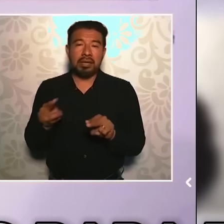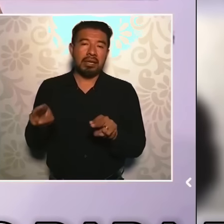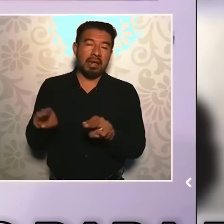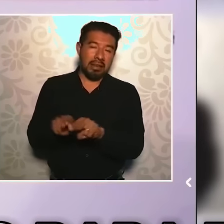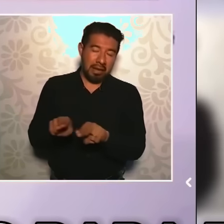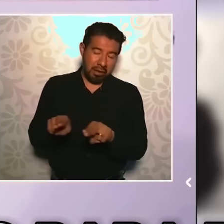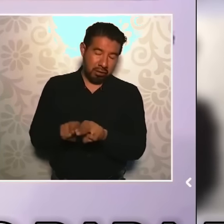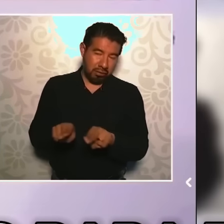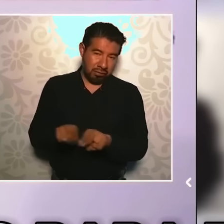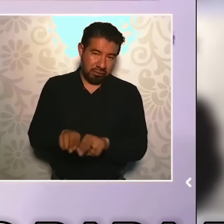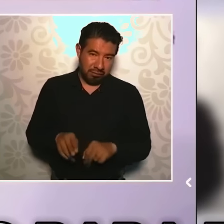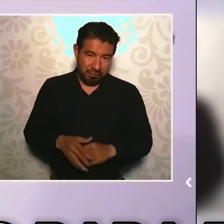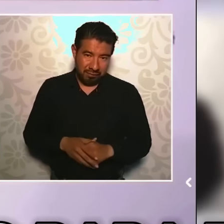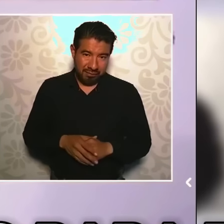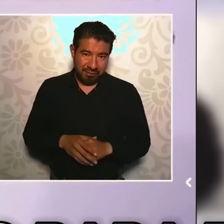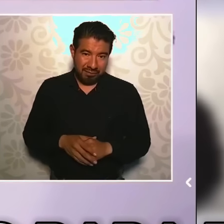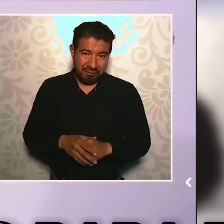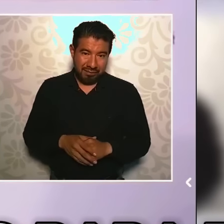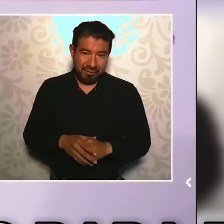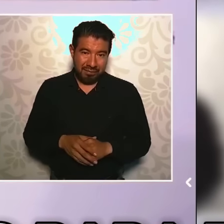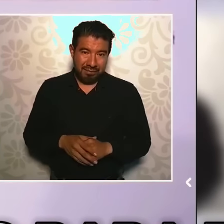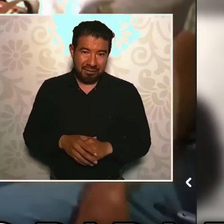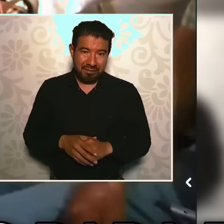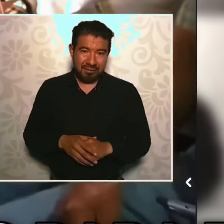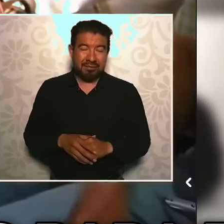¿Quién reconoce ese trabajo?